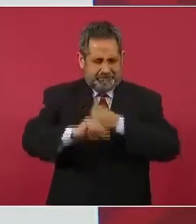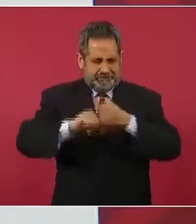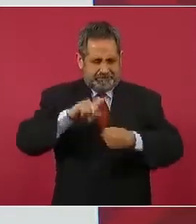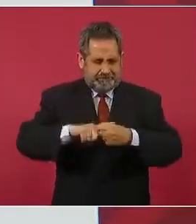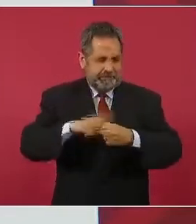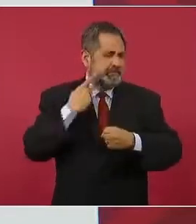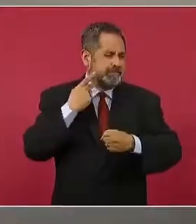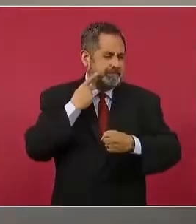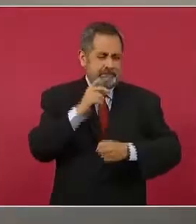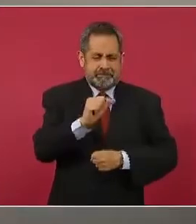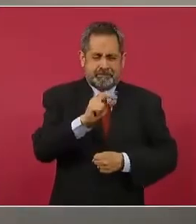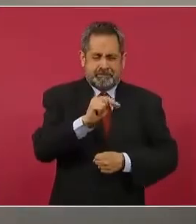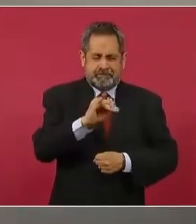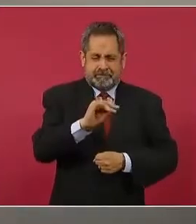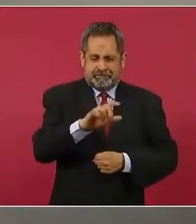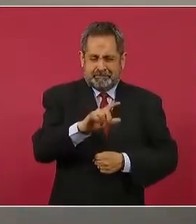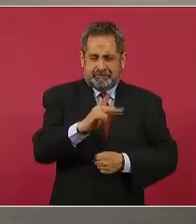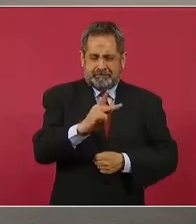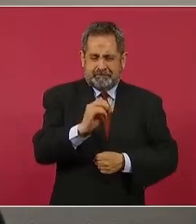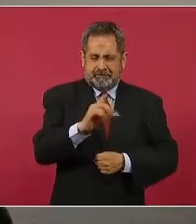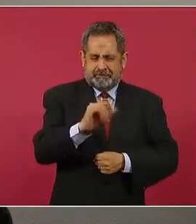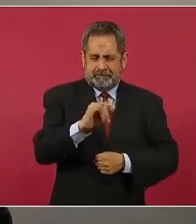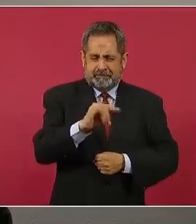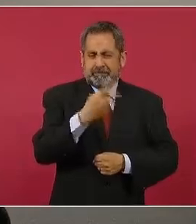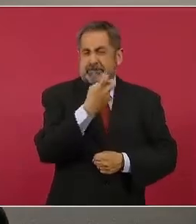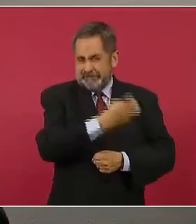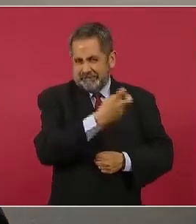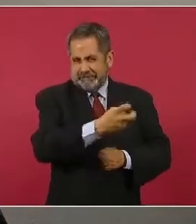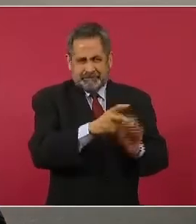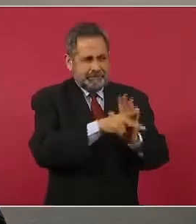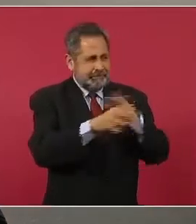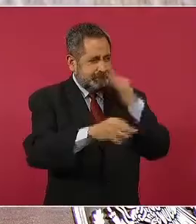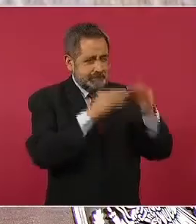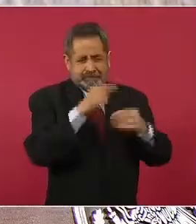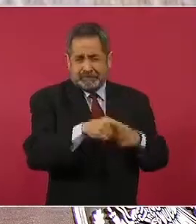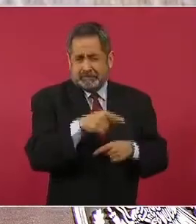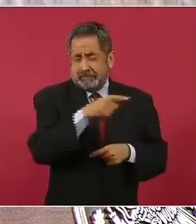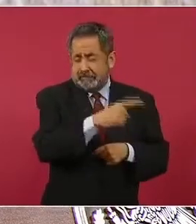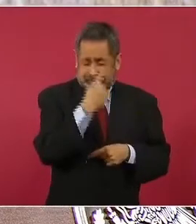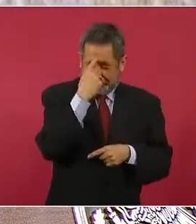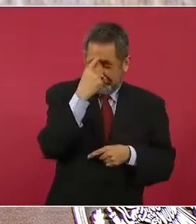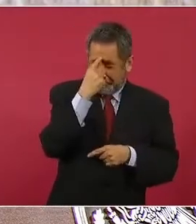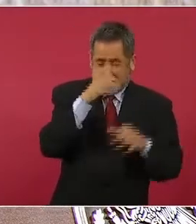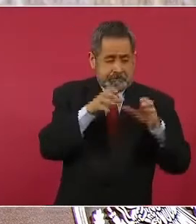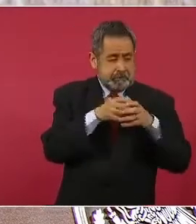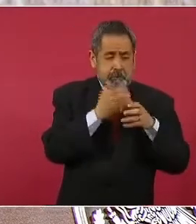Hay uno que se llama Sin embargo, pero hay ese, ahí está.